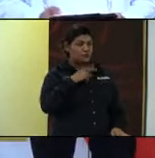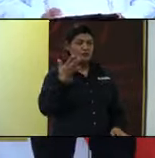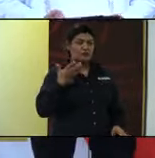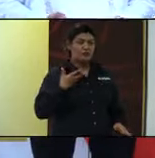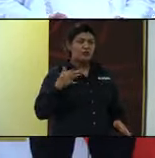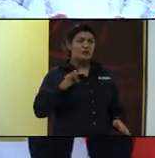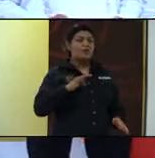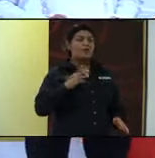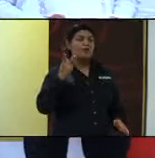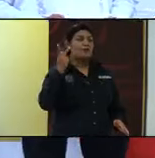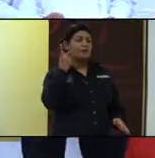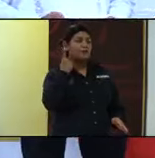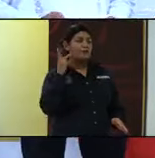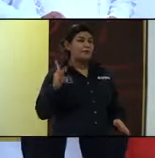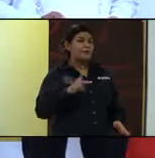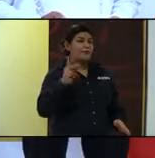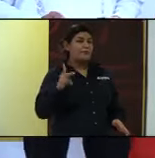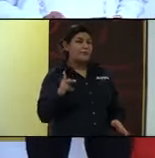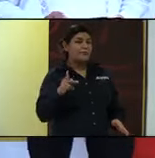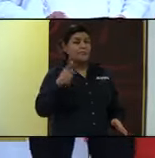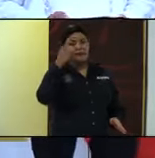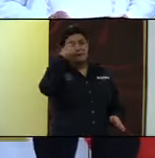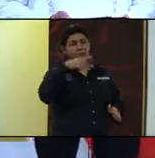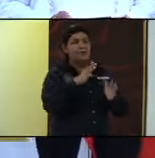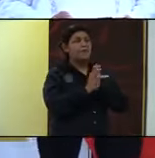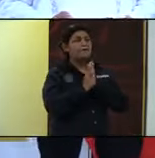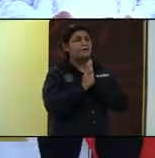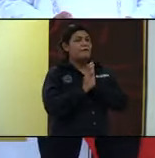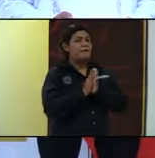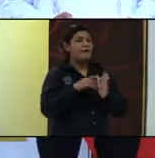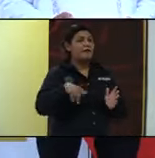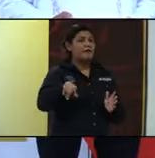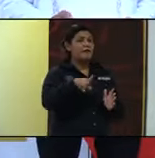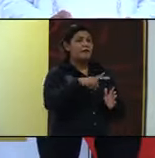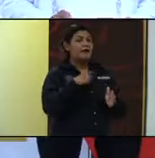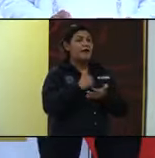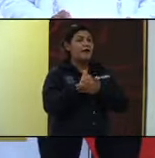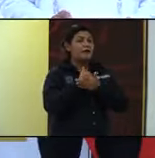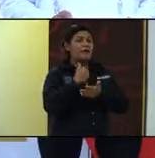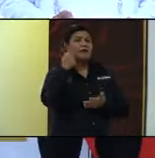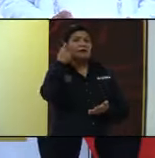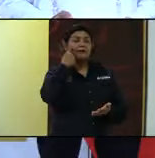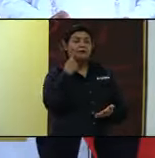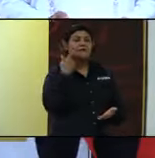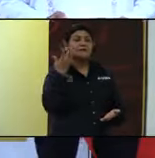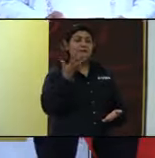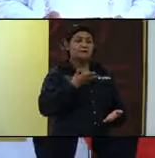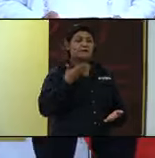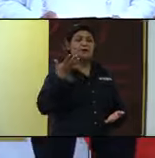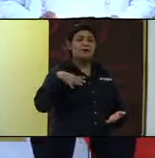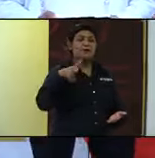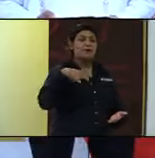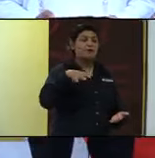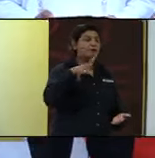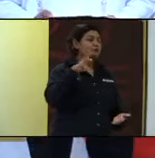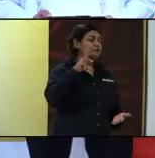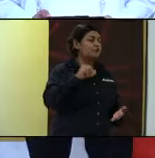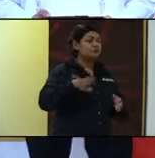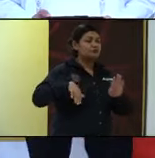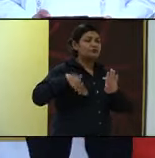nuestras políticas públicas para favorecer a las mujeres, tenemos que buscar que no vivan